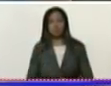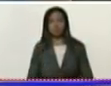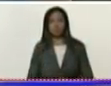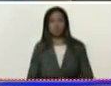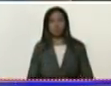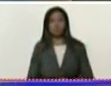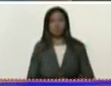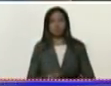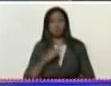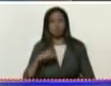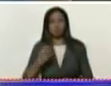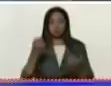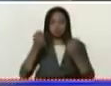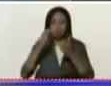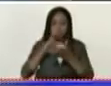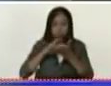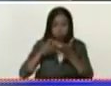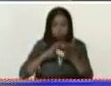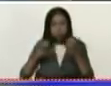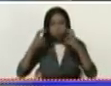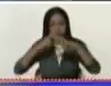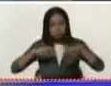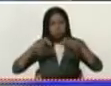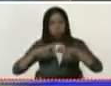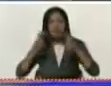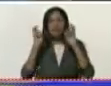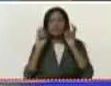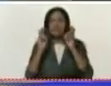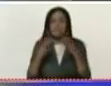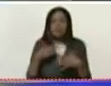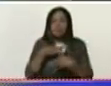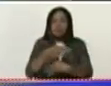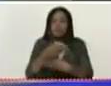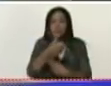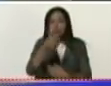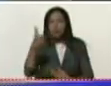2020. Hemos estado revisando aquí varios temas, varias cosas de mucho interés.